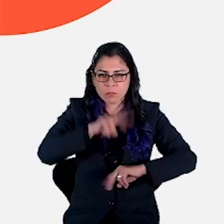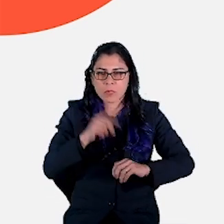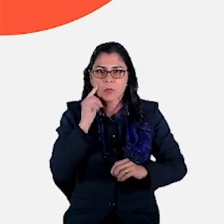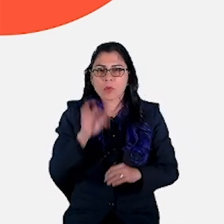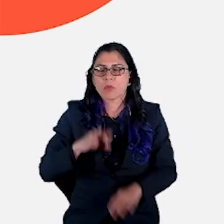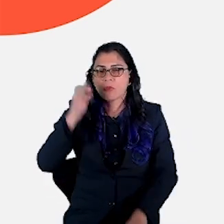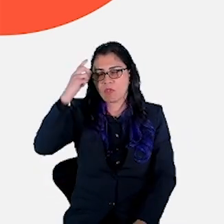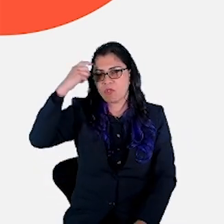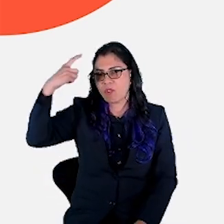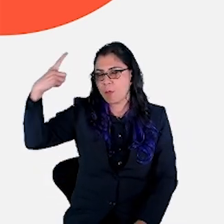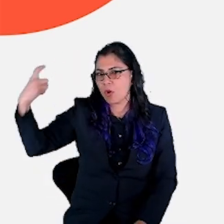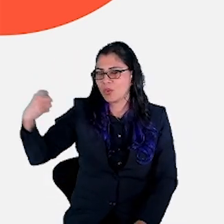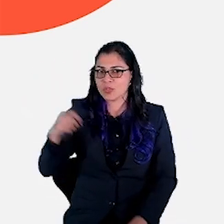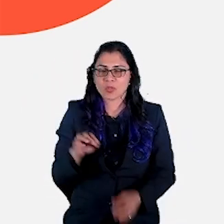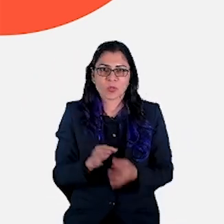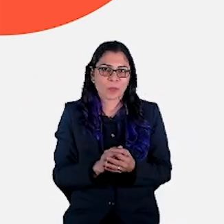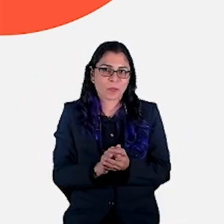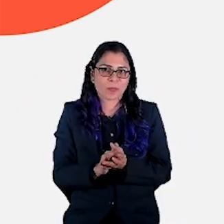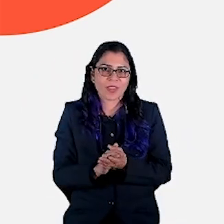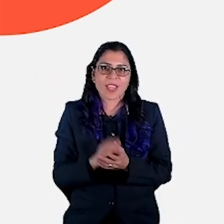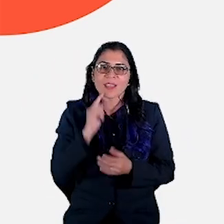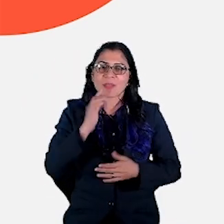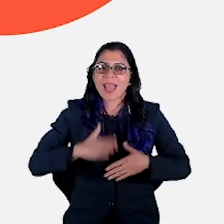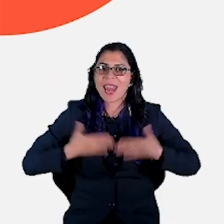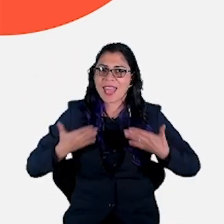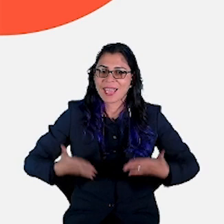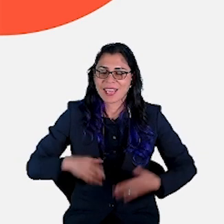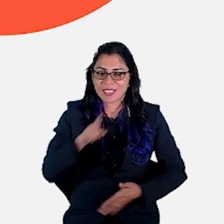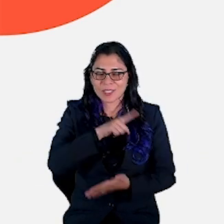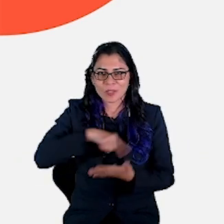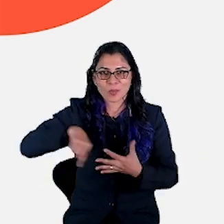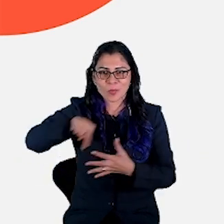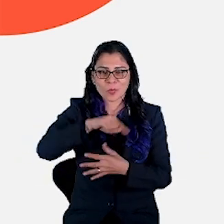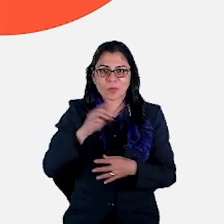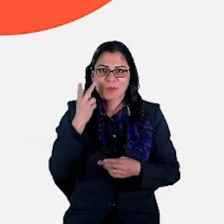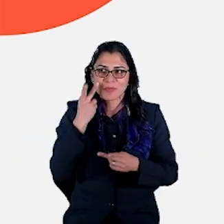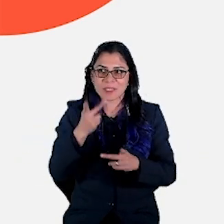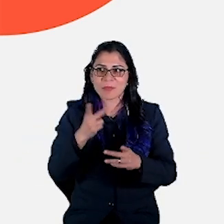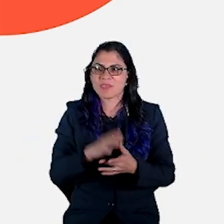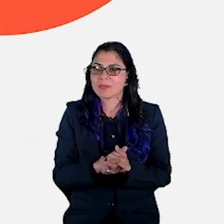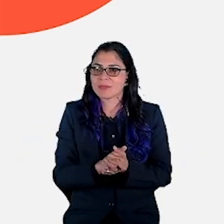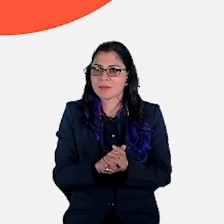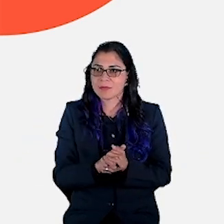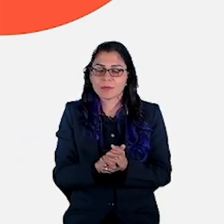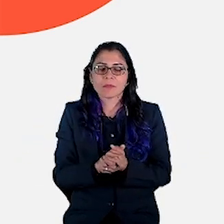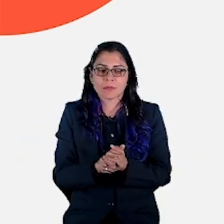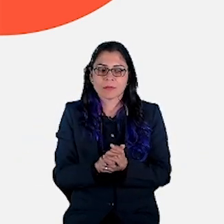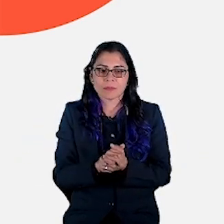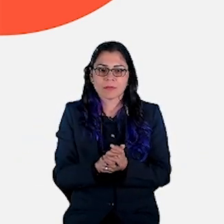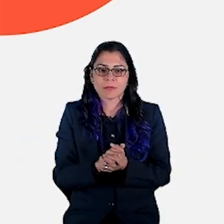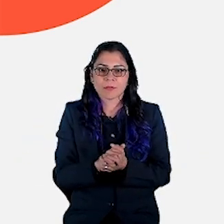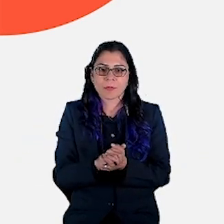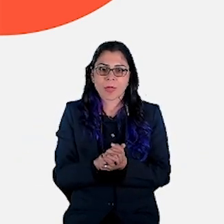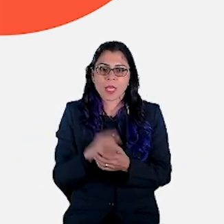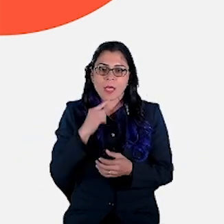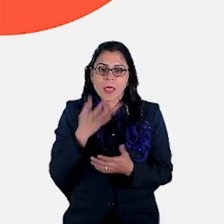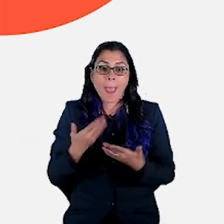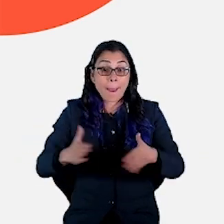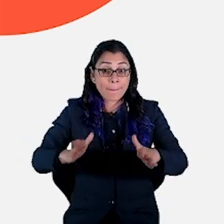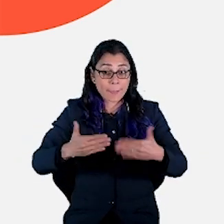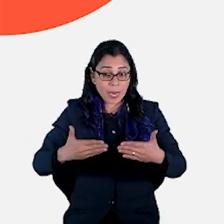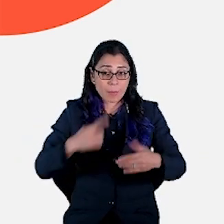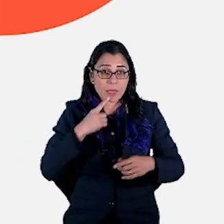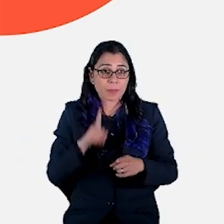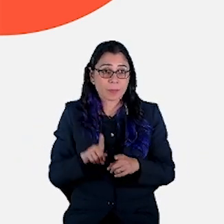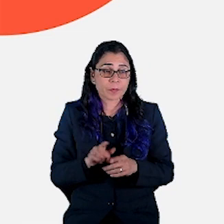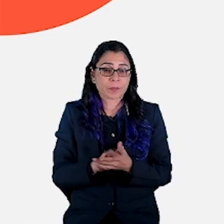es famoso por el la alegría que estas zonas muestran eh Panamá según los